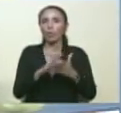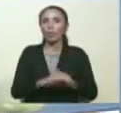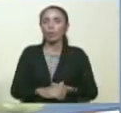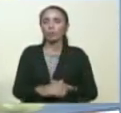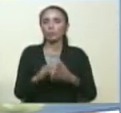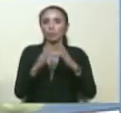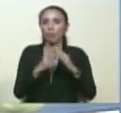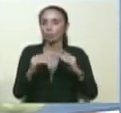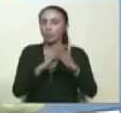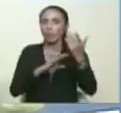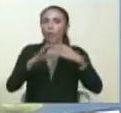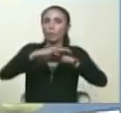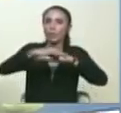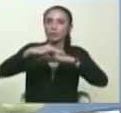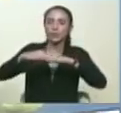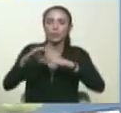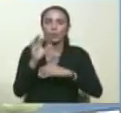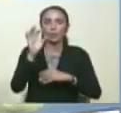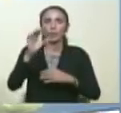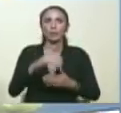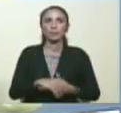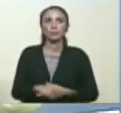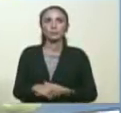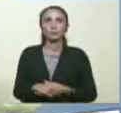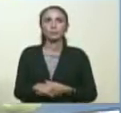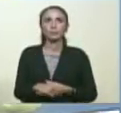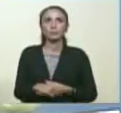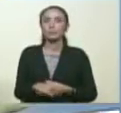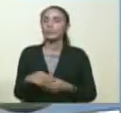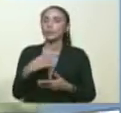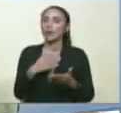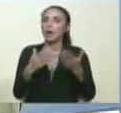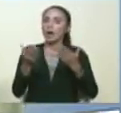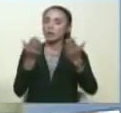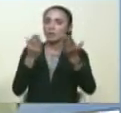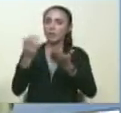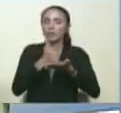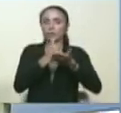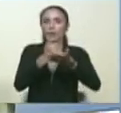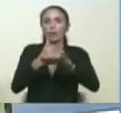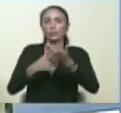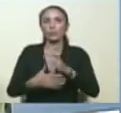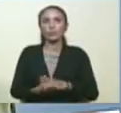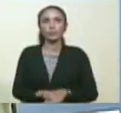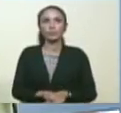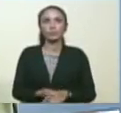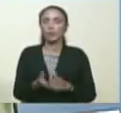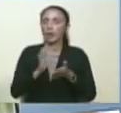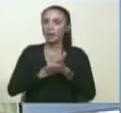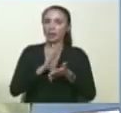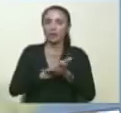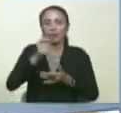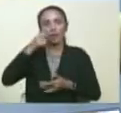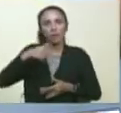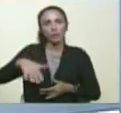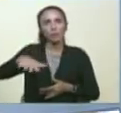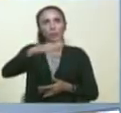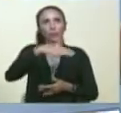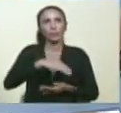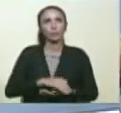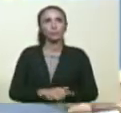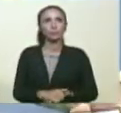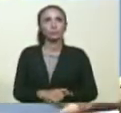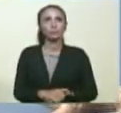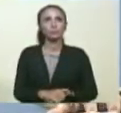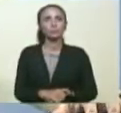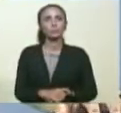mercados municipales del país que se pongan al servicio del abastecimiento y de la satisfacción de nuestro pueblo. Yo quisiera un